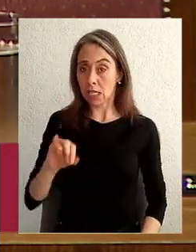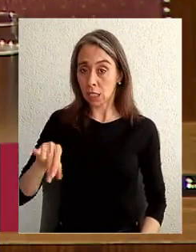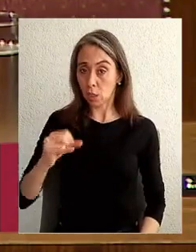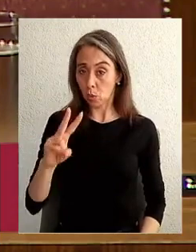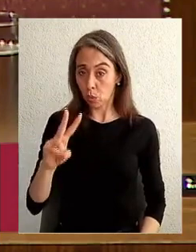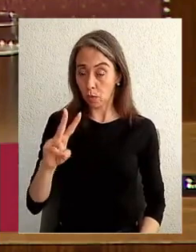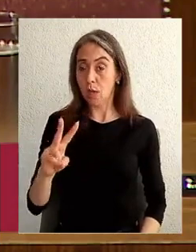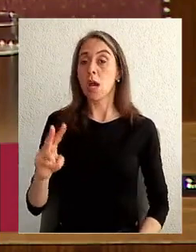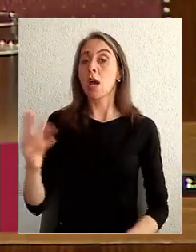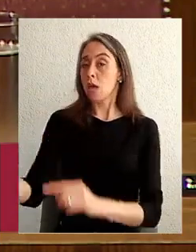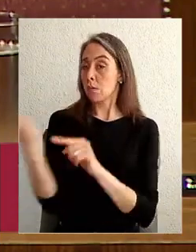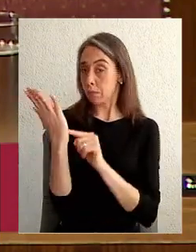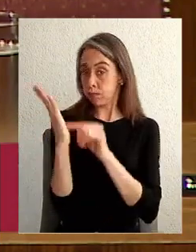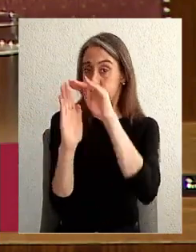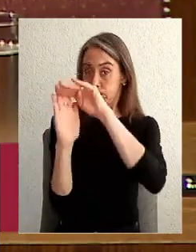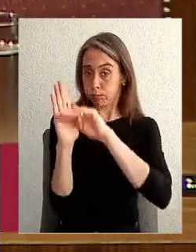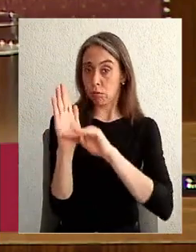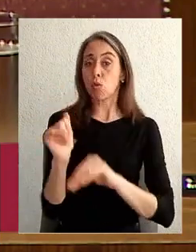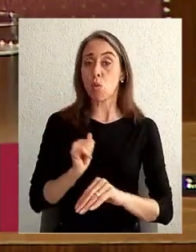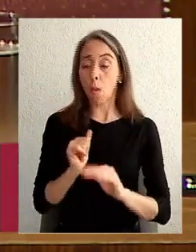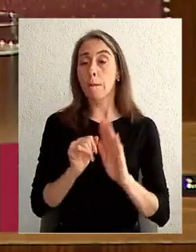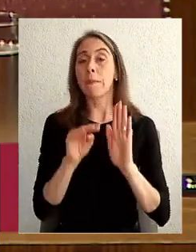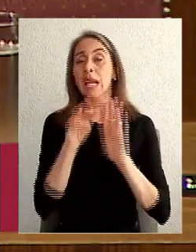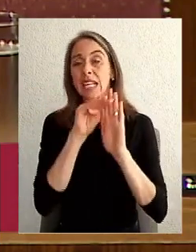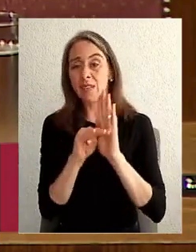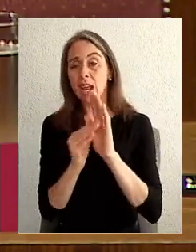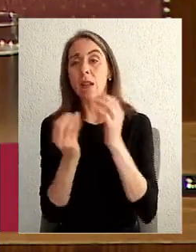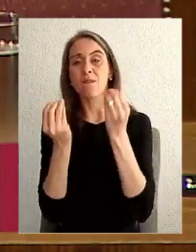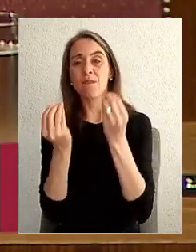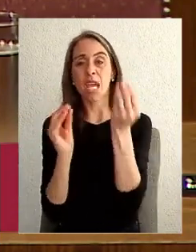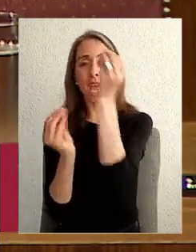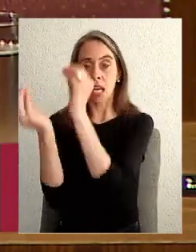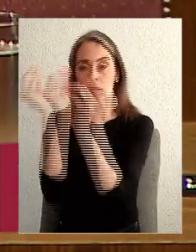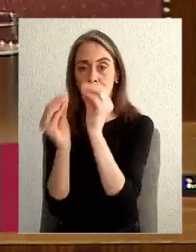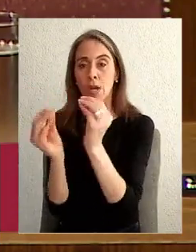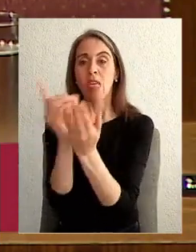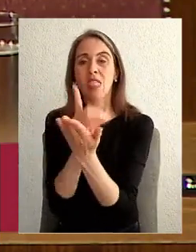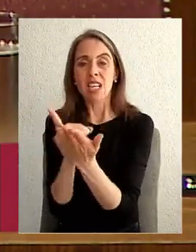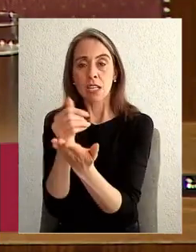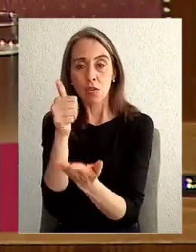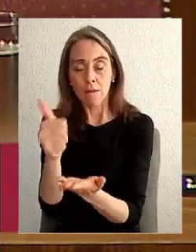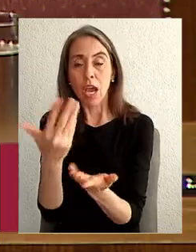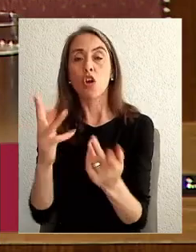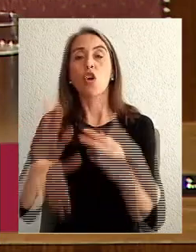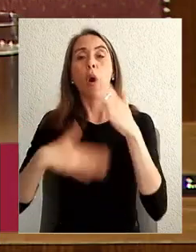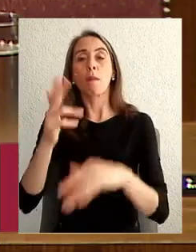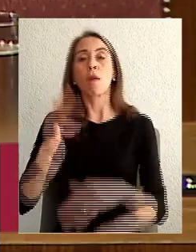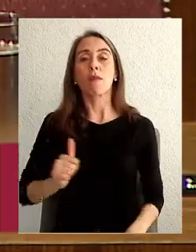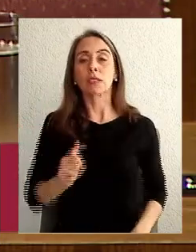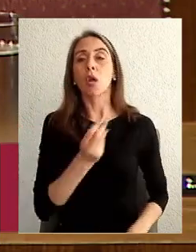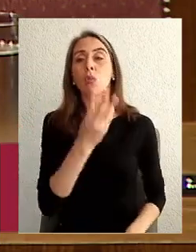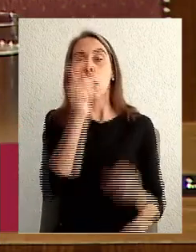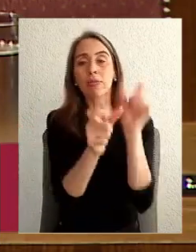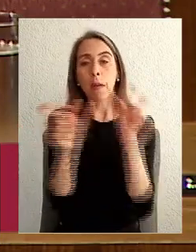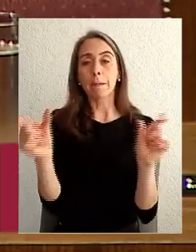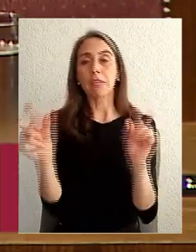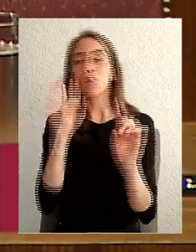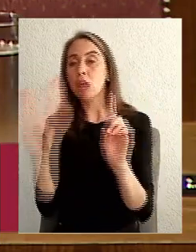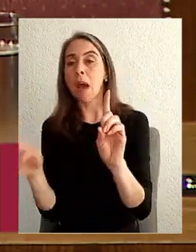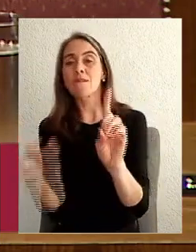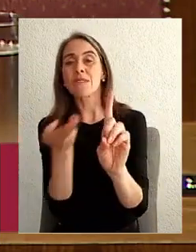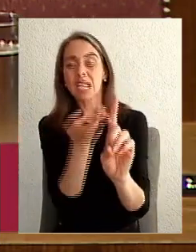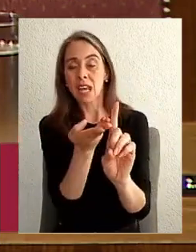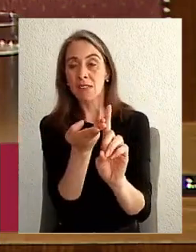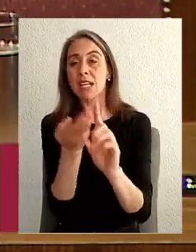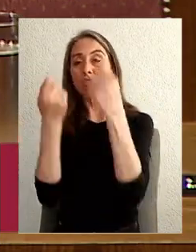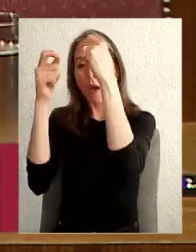los estándares desde la perspectiva del diseño, su implementación, público objetivo y la evaluación, nosotros vamos a estar disponibles para